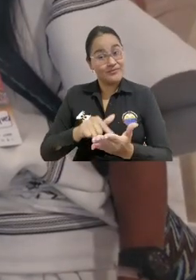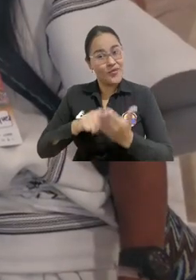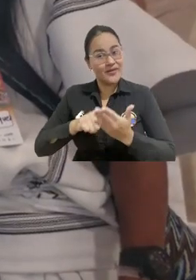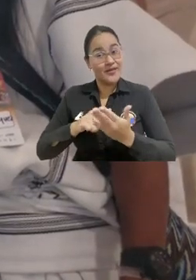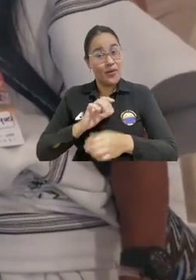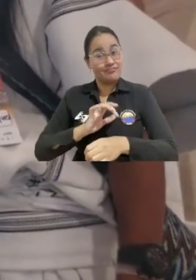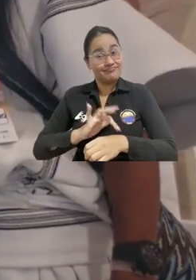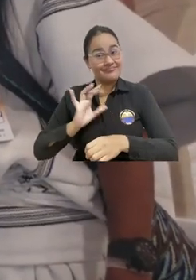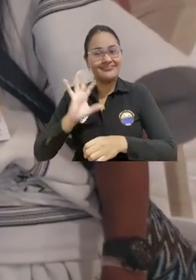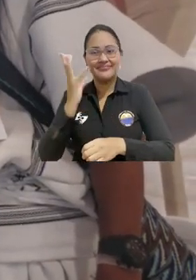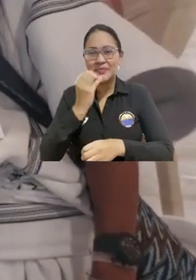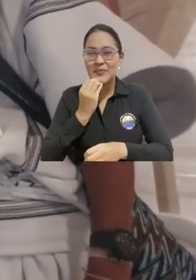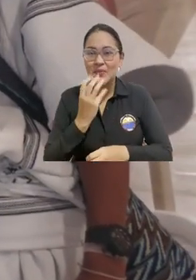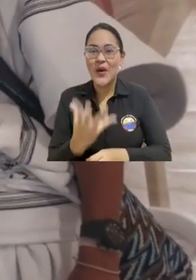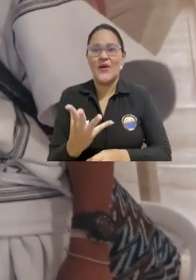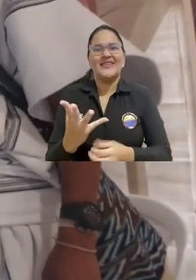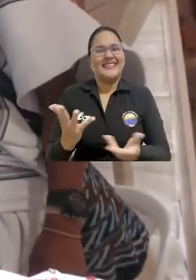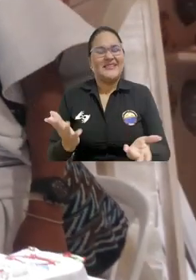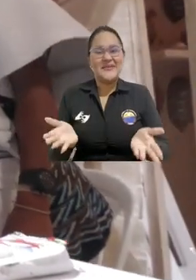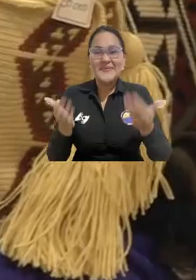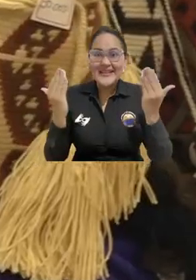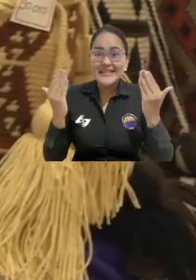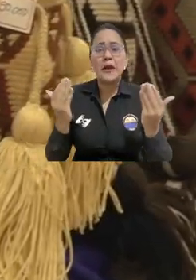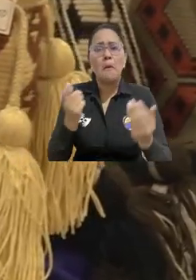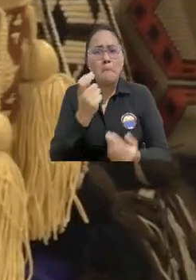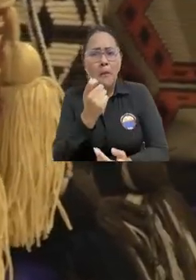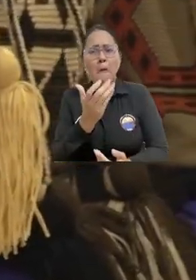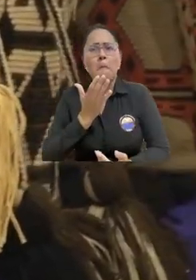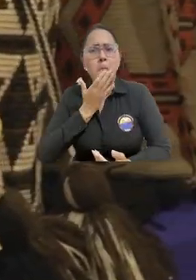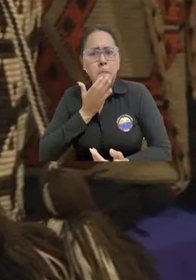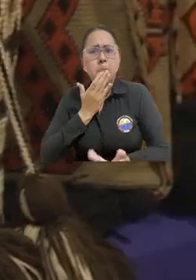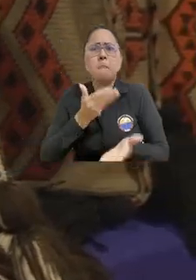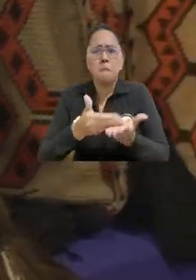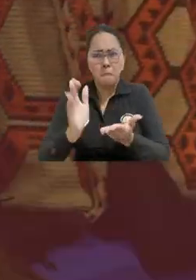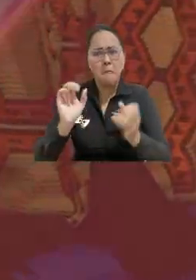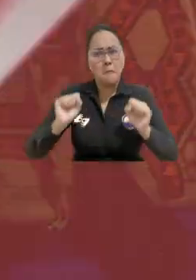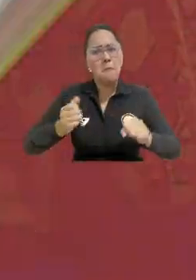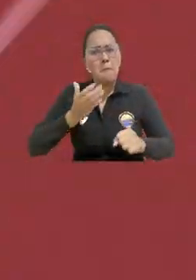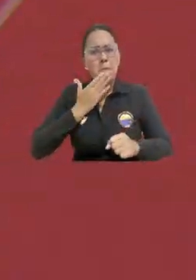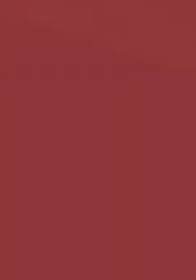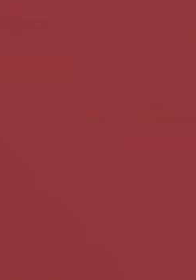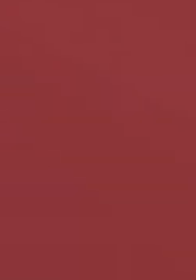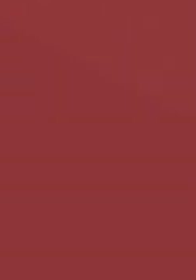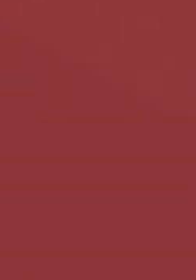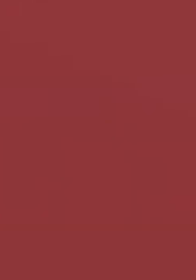la ancestralidad y además con la accesibilidad, porque son precios asequibles para todos.